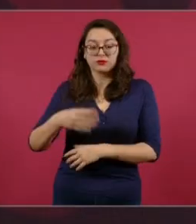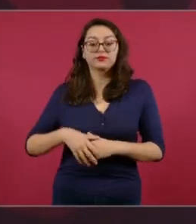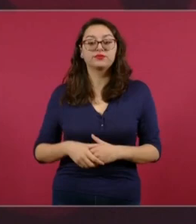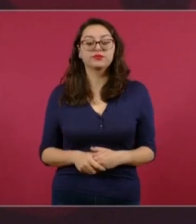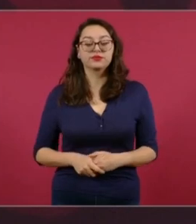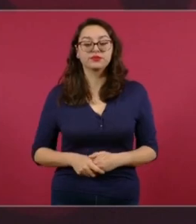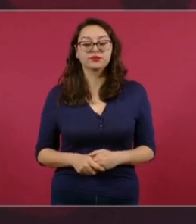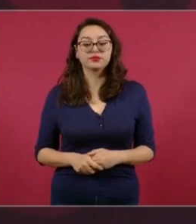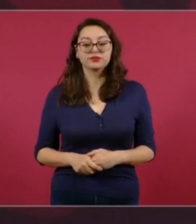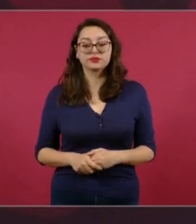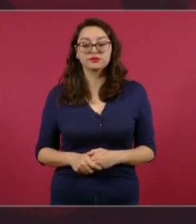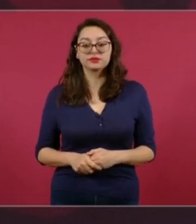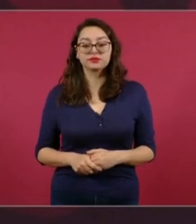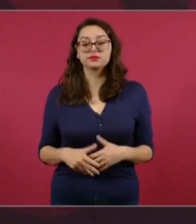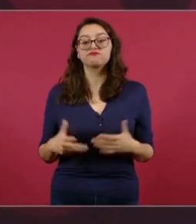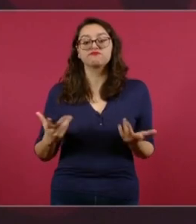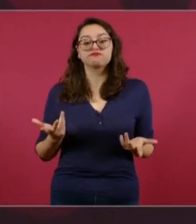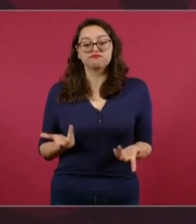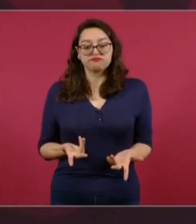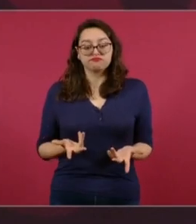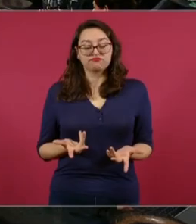Entonces,